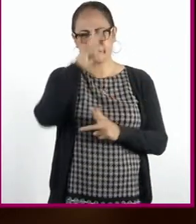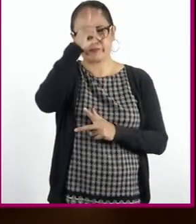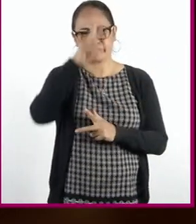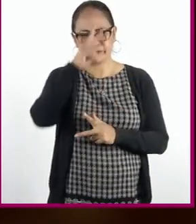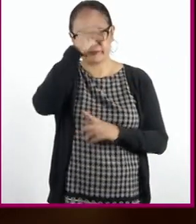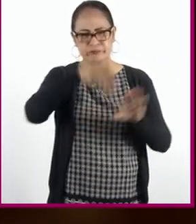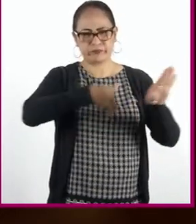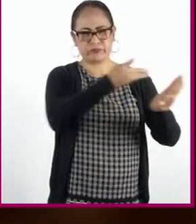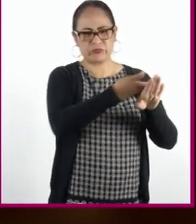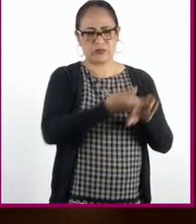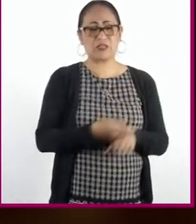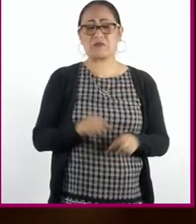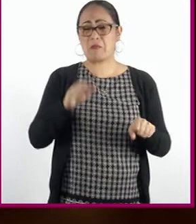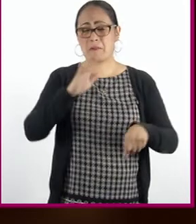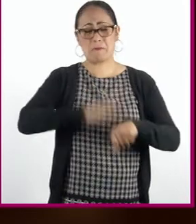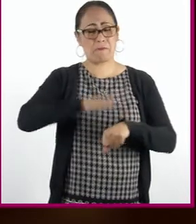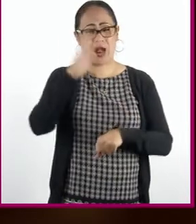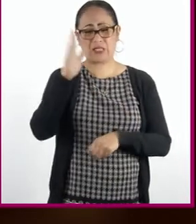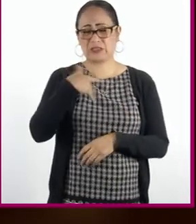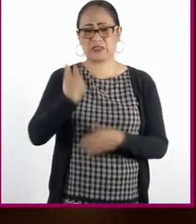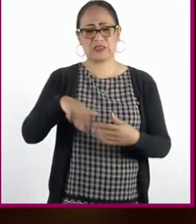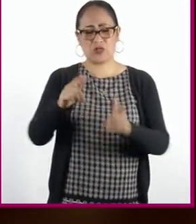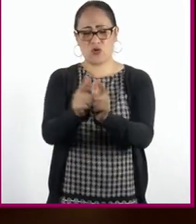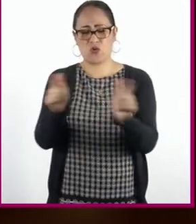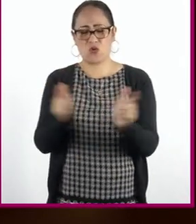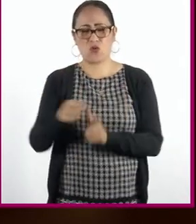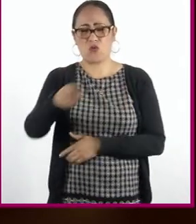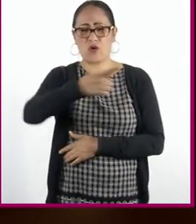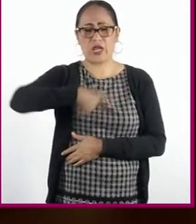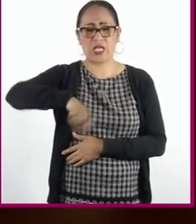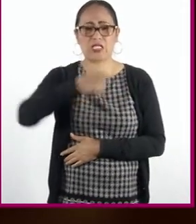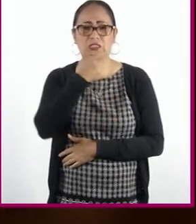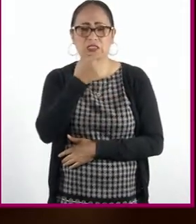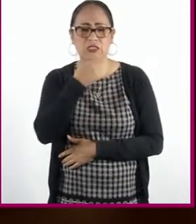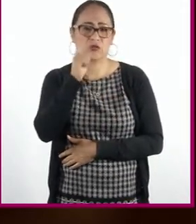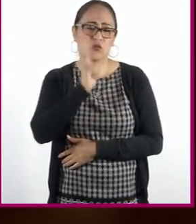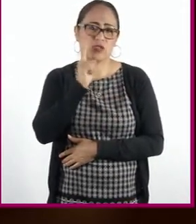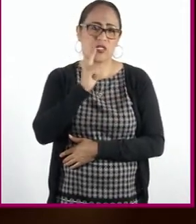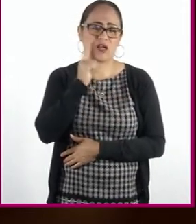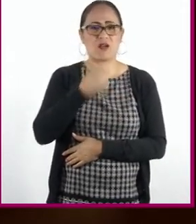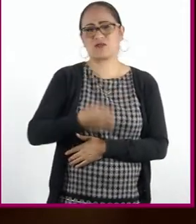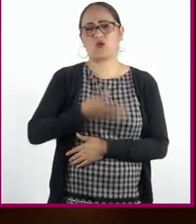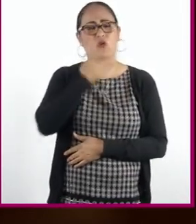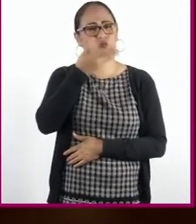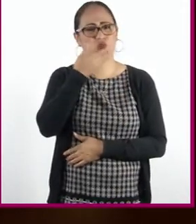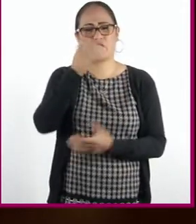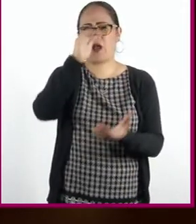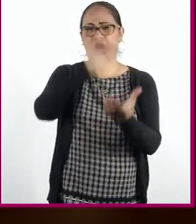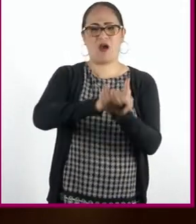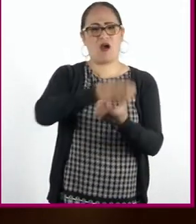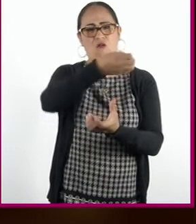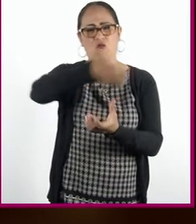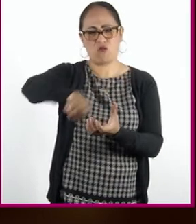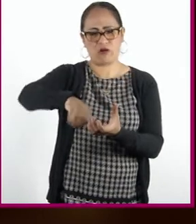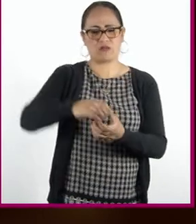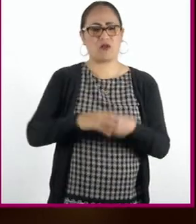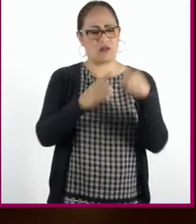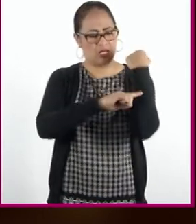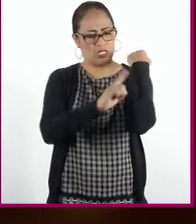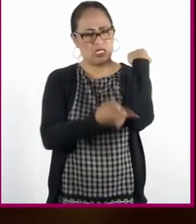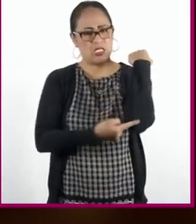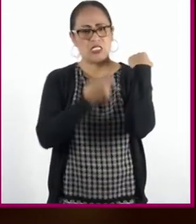caso particularmente vulnerable. Ellas se enfrentan prácticas como el matrimonio forzoso, el embarazo infantil o la mutilación